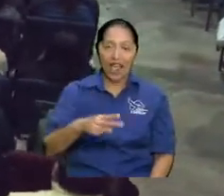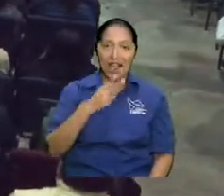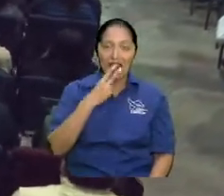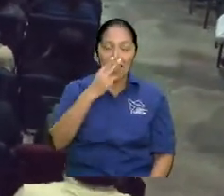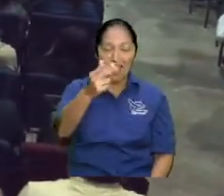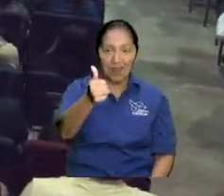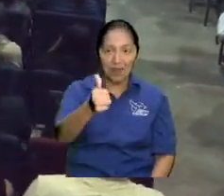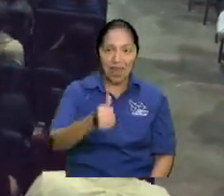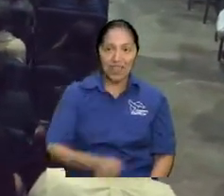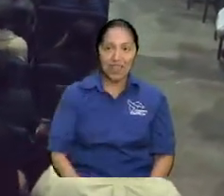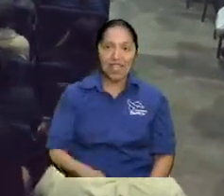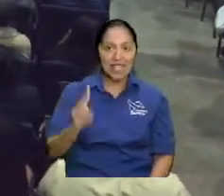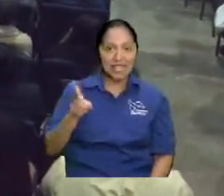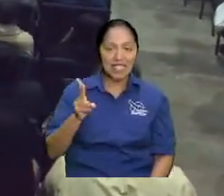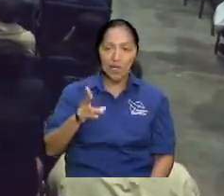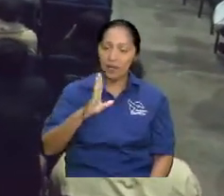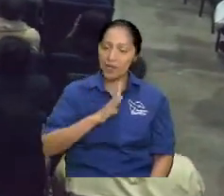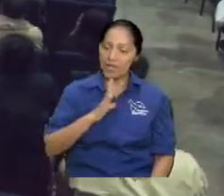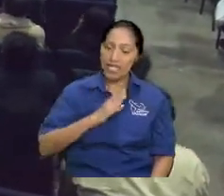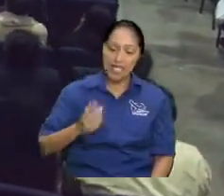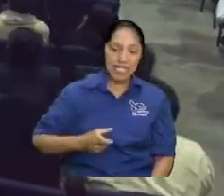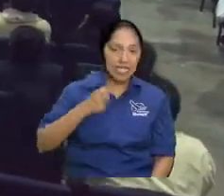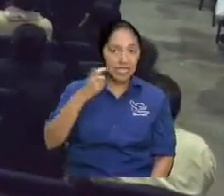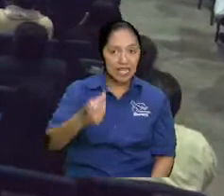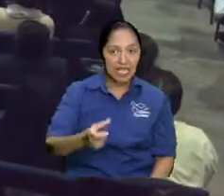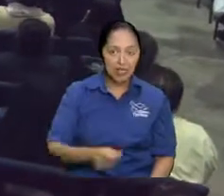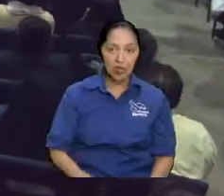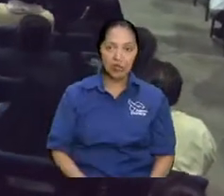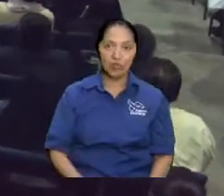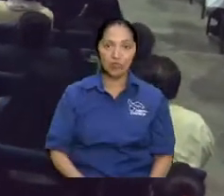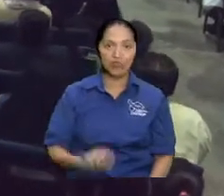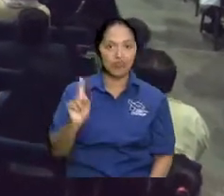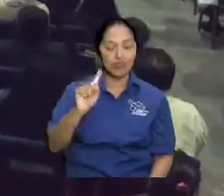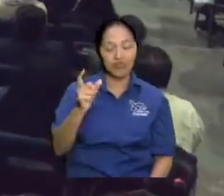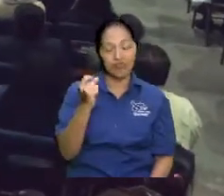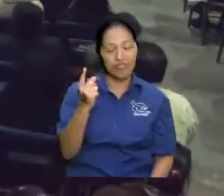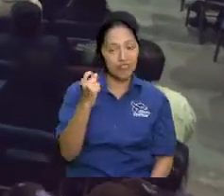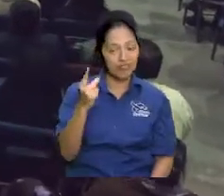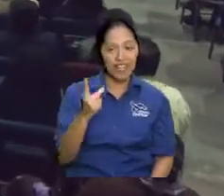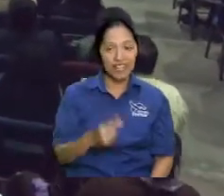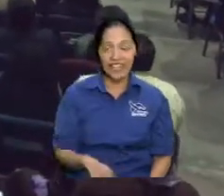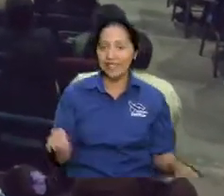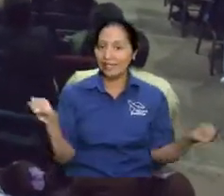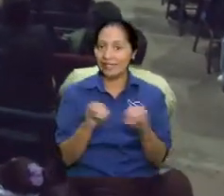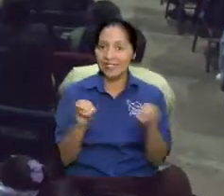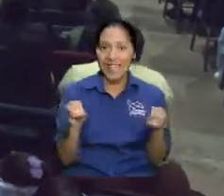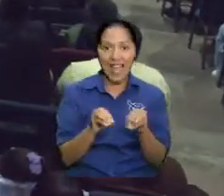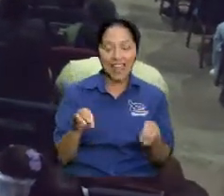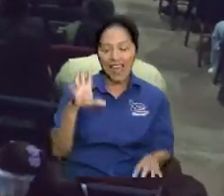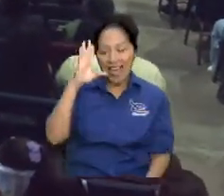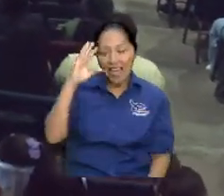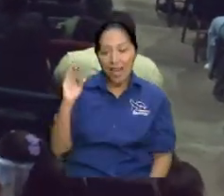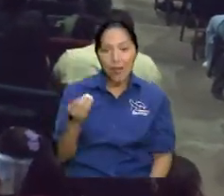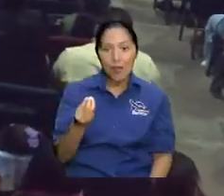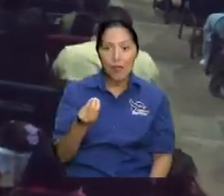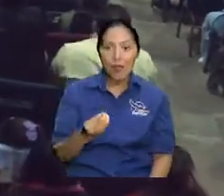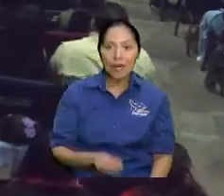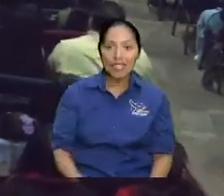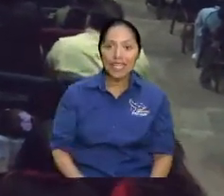sí le hace falta. A su hermana no le hace falta nada. Porque desde niña se lo pusieron en su corazón.